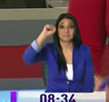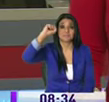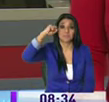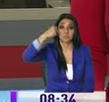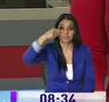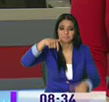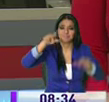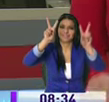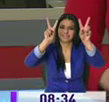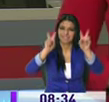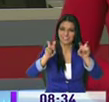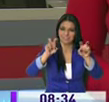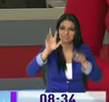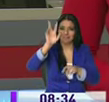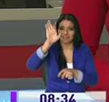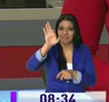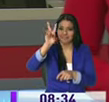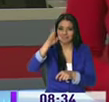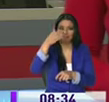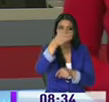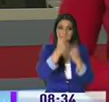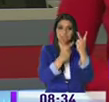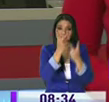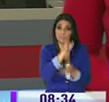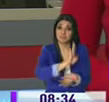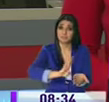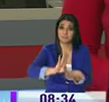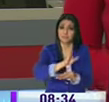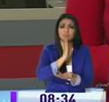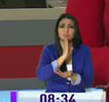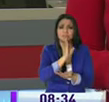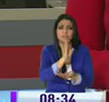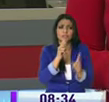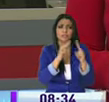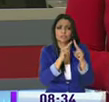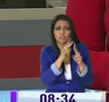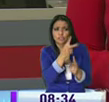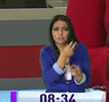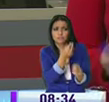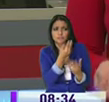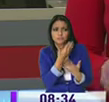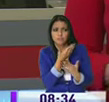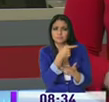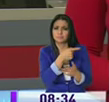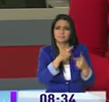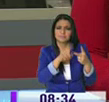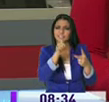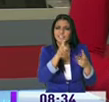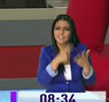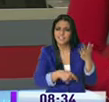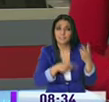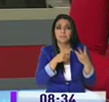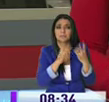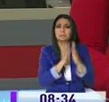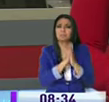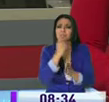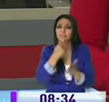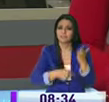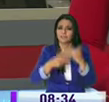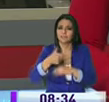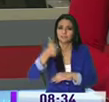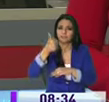segmento televisa intro visita tu barrio siempre está dispuesto para conocer las historias de ustedes sus necesidades y los pedidos a las